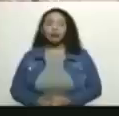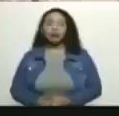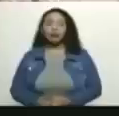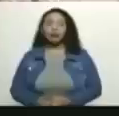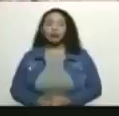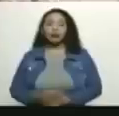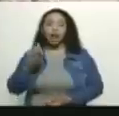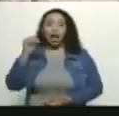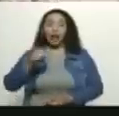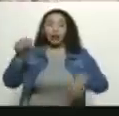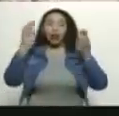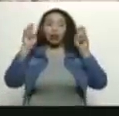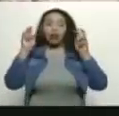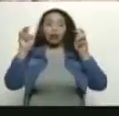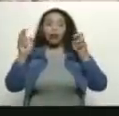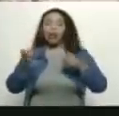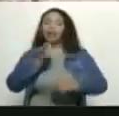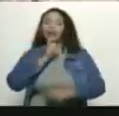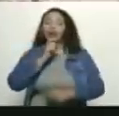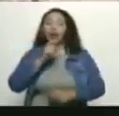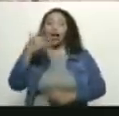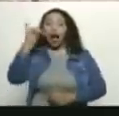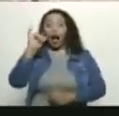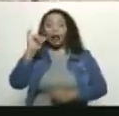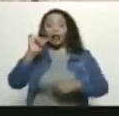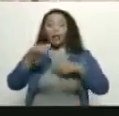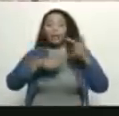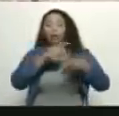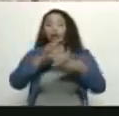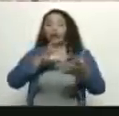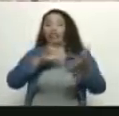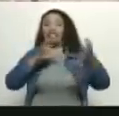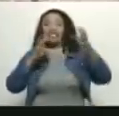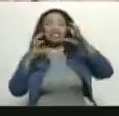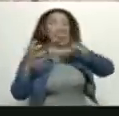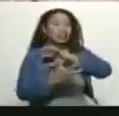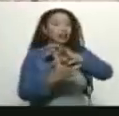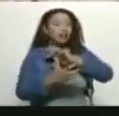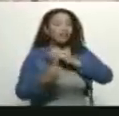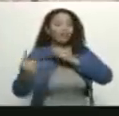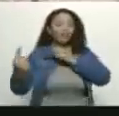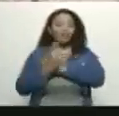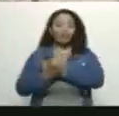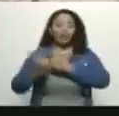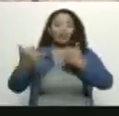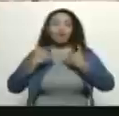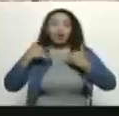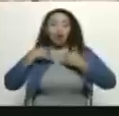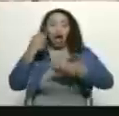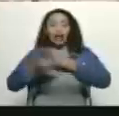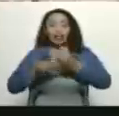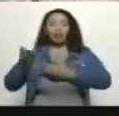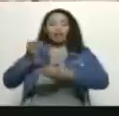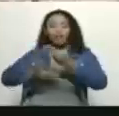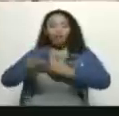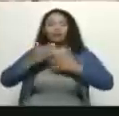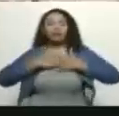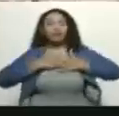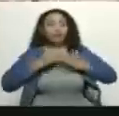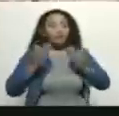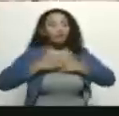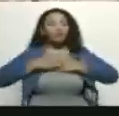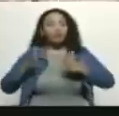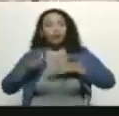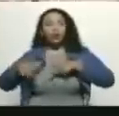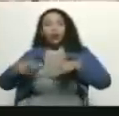Estos hechos y desafíos que produce el cambio climático nos obliga a innovar, a cooperar y a ser verdaderamente solidarios en